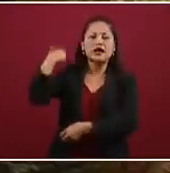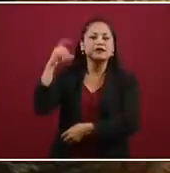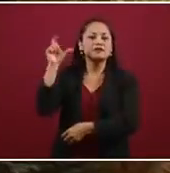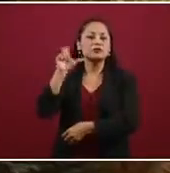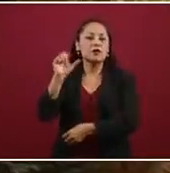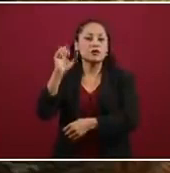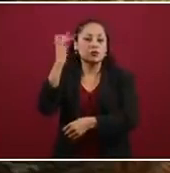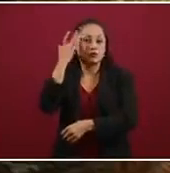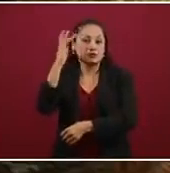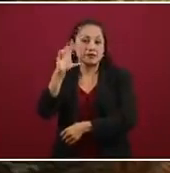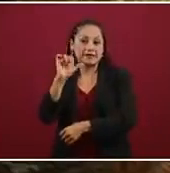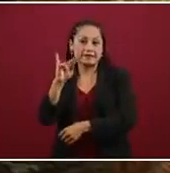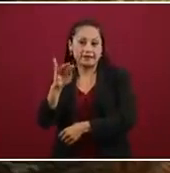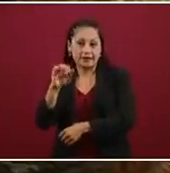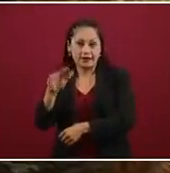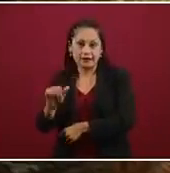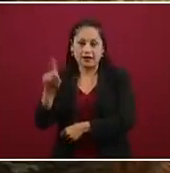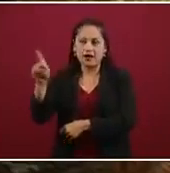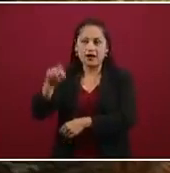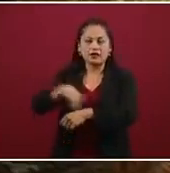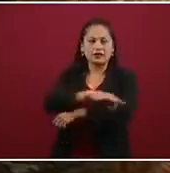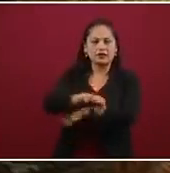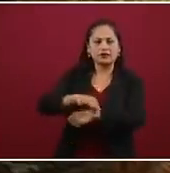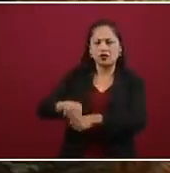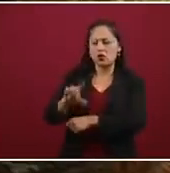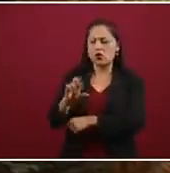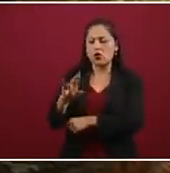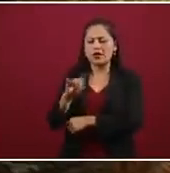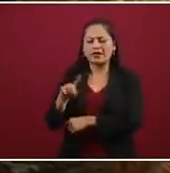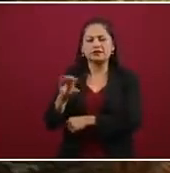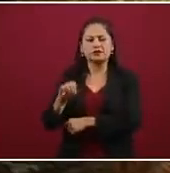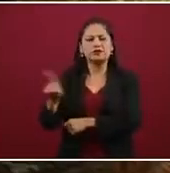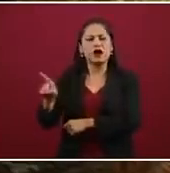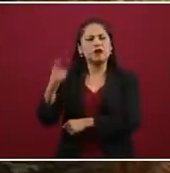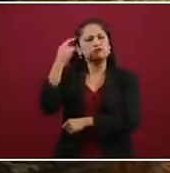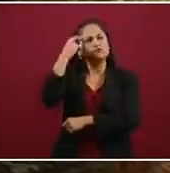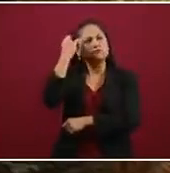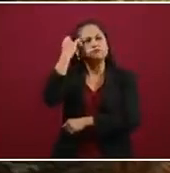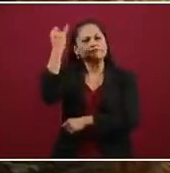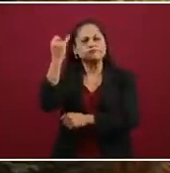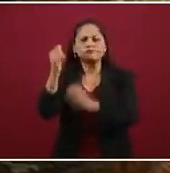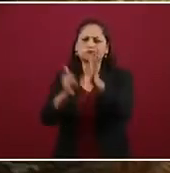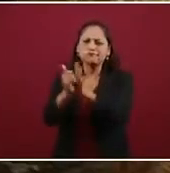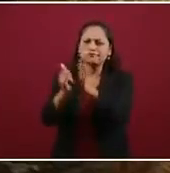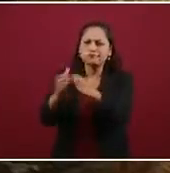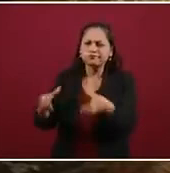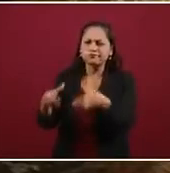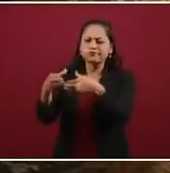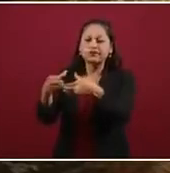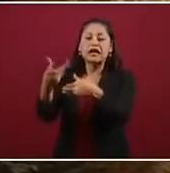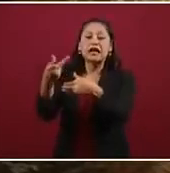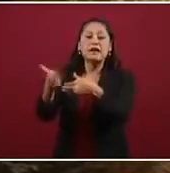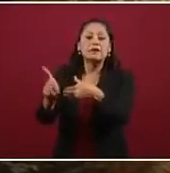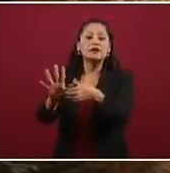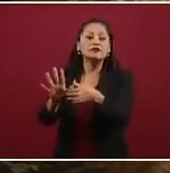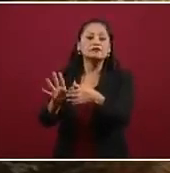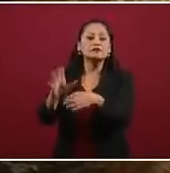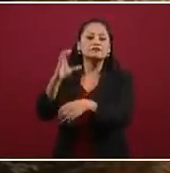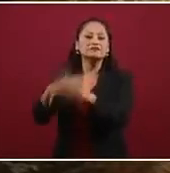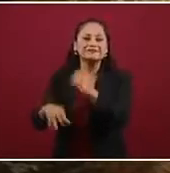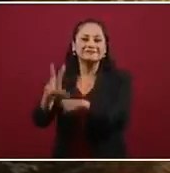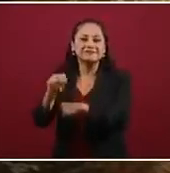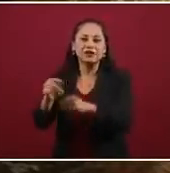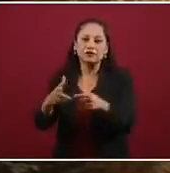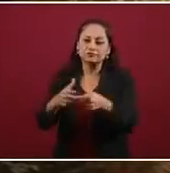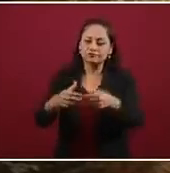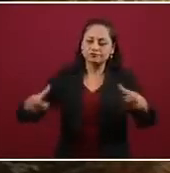arquitecto iba a ser Lorenzo de la Hidalga. Comenzaron las obras, pero únicamente dejaron la base. el Zócalo. Por eso conocemos el Zócalo y